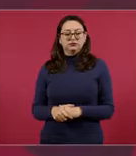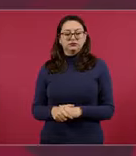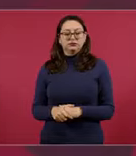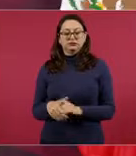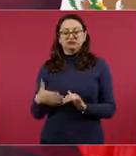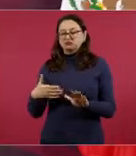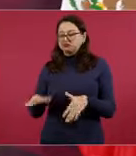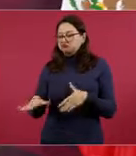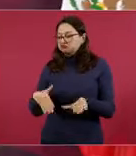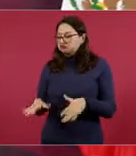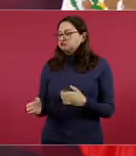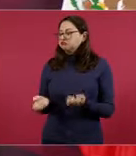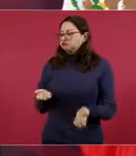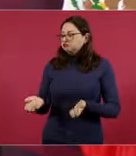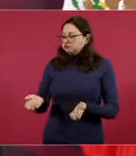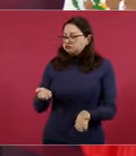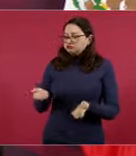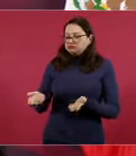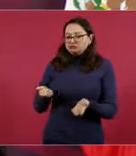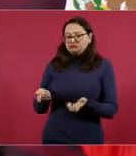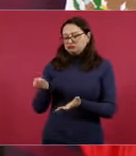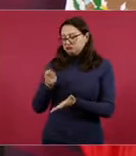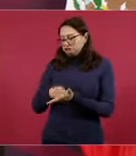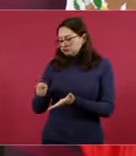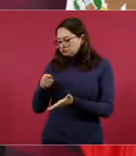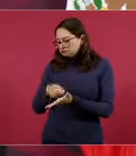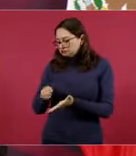hacer ejercicio, escribir,